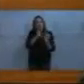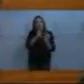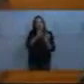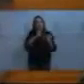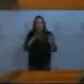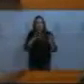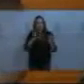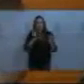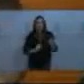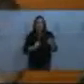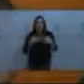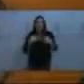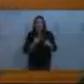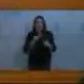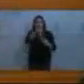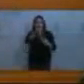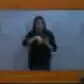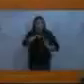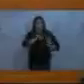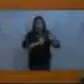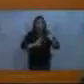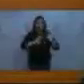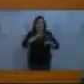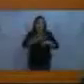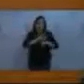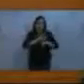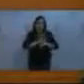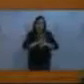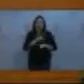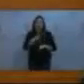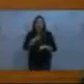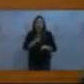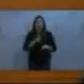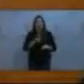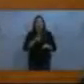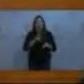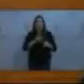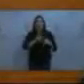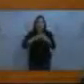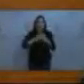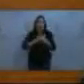profesión sanitaria, integrado por la Organización Médica Colegial, la Confederación Estatal de